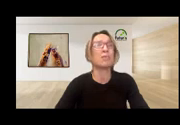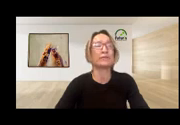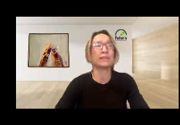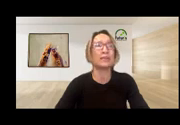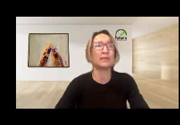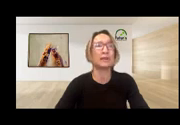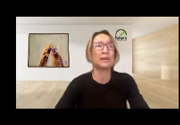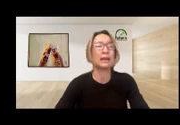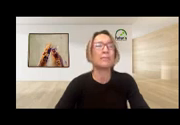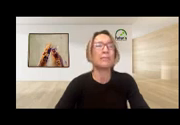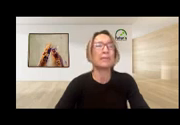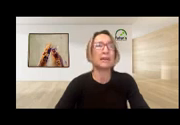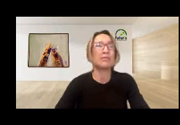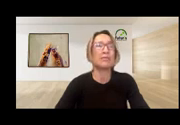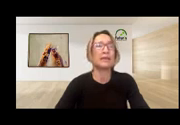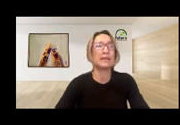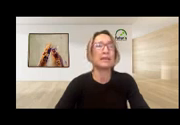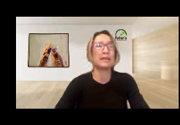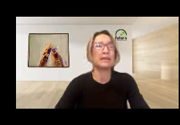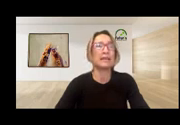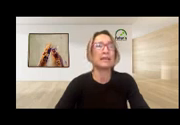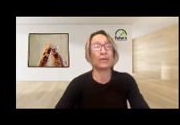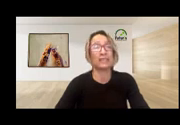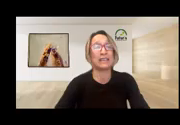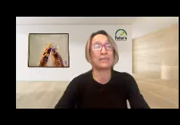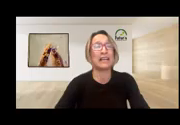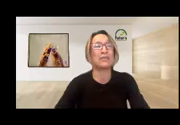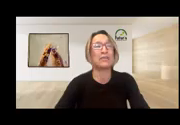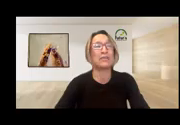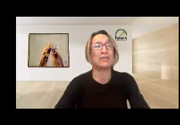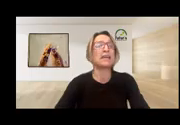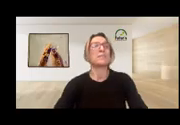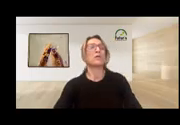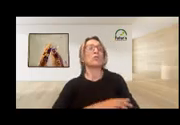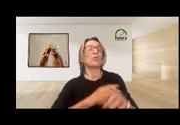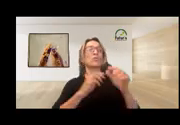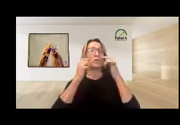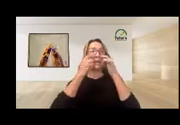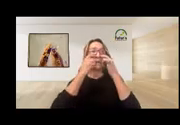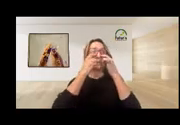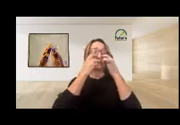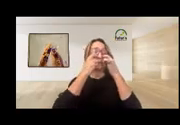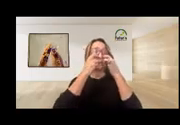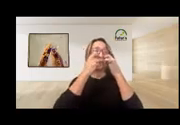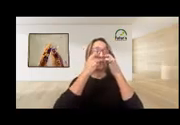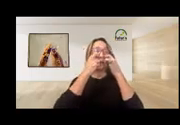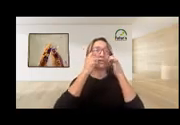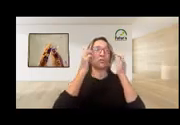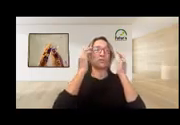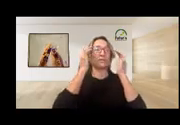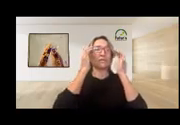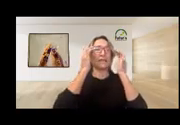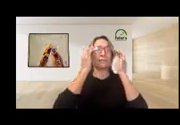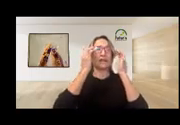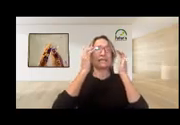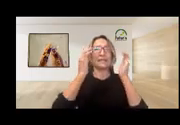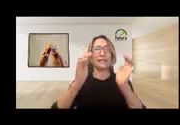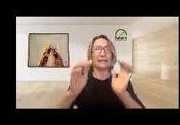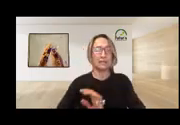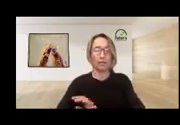un poco más frío, pero sobre todo hace 10.000 años, pero con una población de